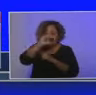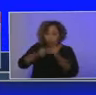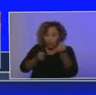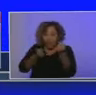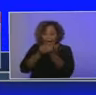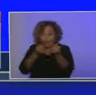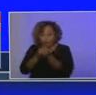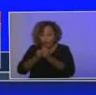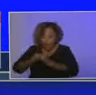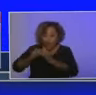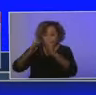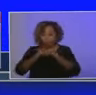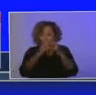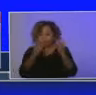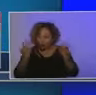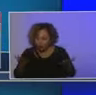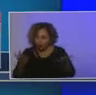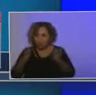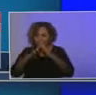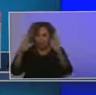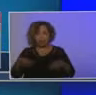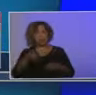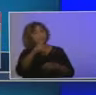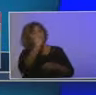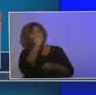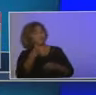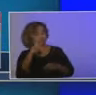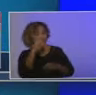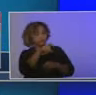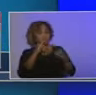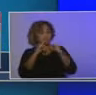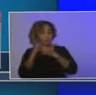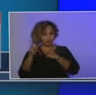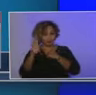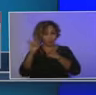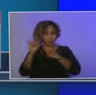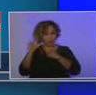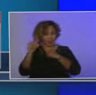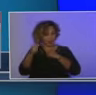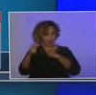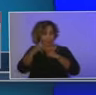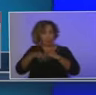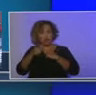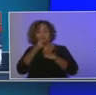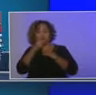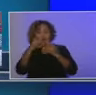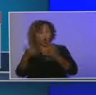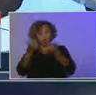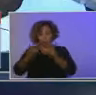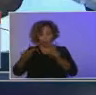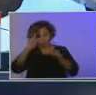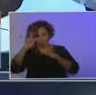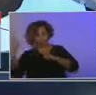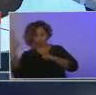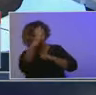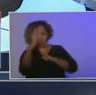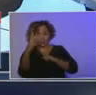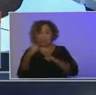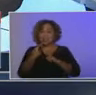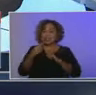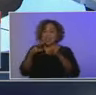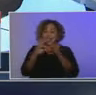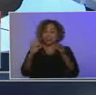en esa reconstrucción. Pero cuando tú le preguntas hoy uno de los reportajes, y Bárbara está todavía con nosotros, cuando Bárbara, cuando quieras puedes participar, decía